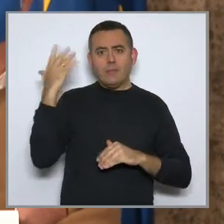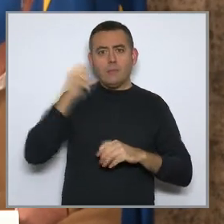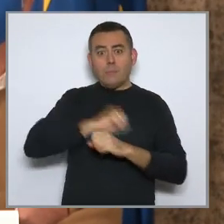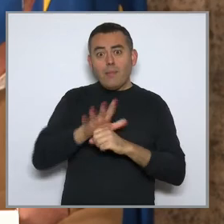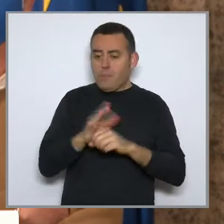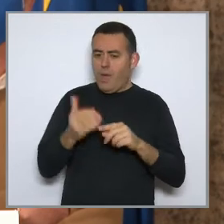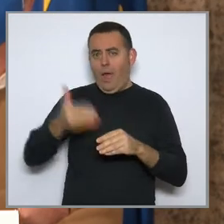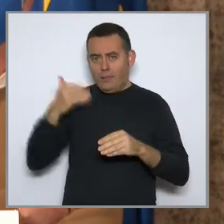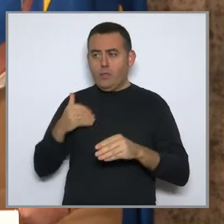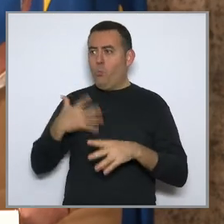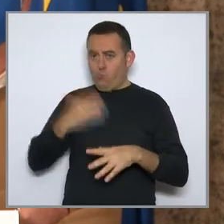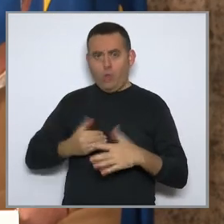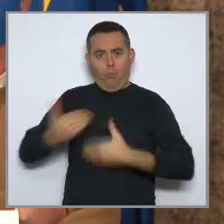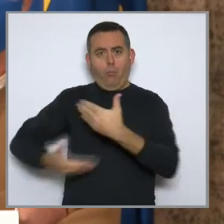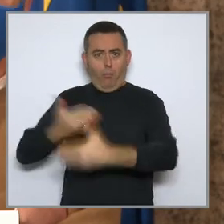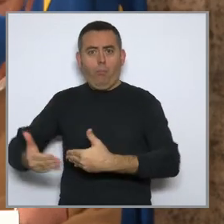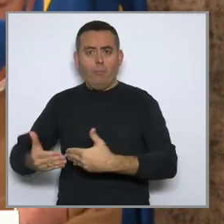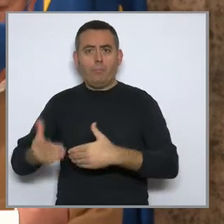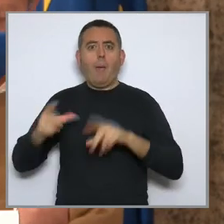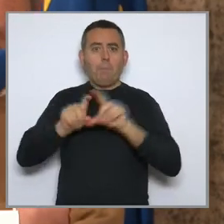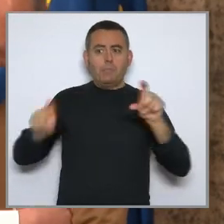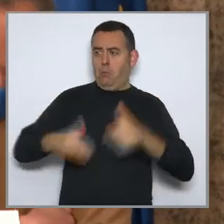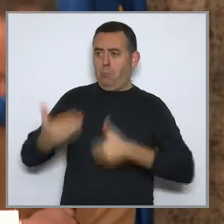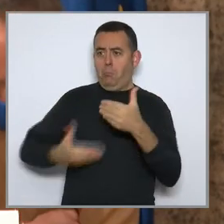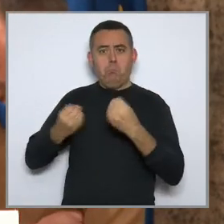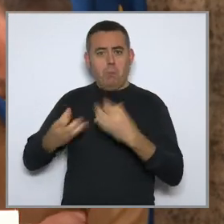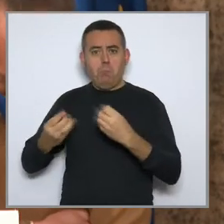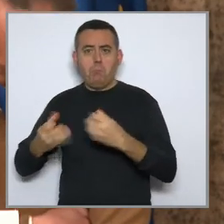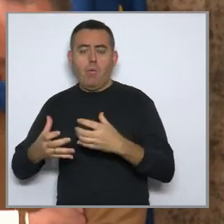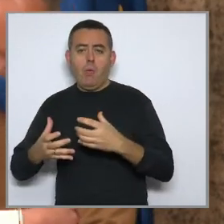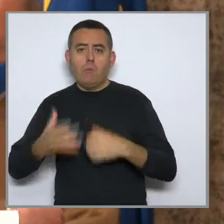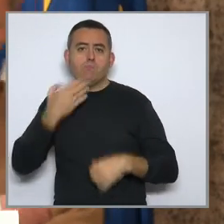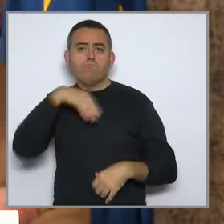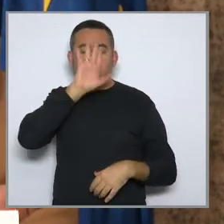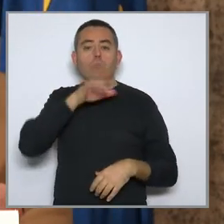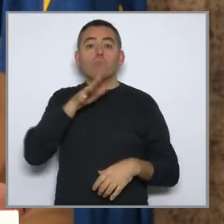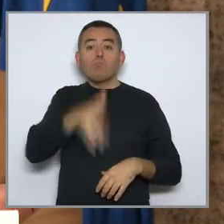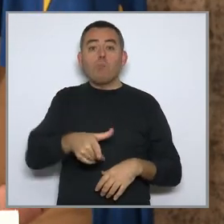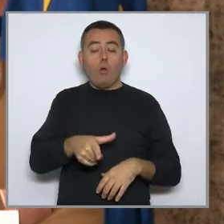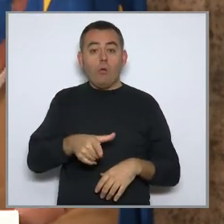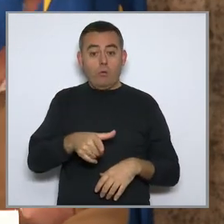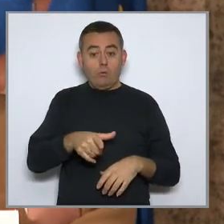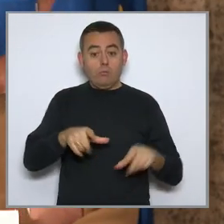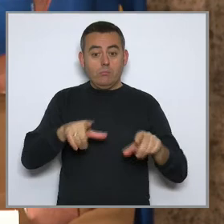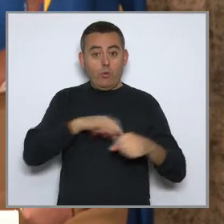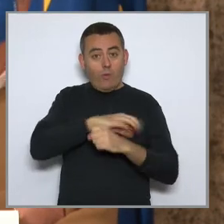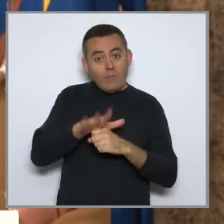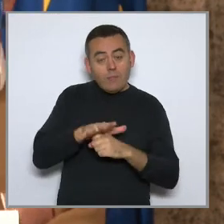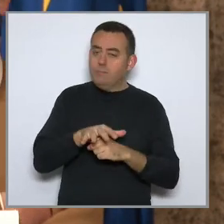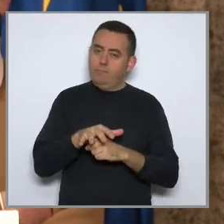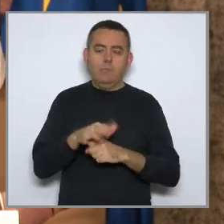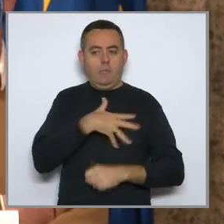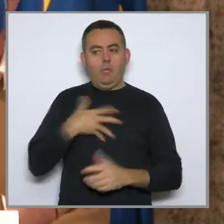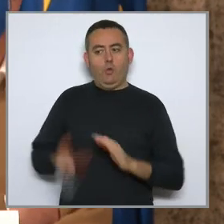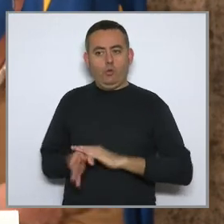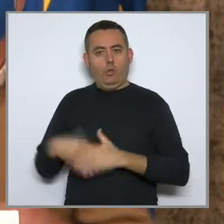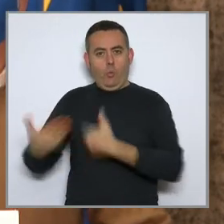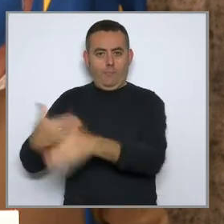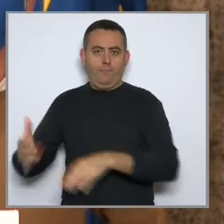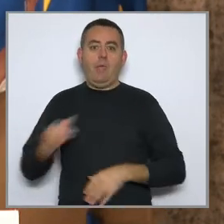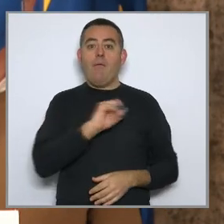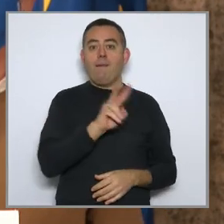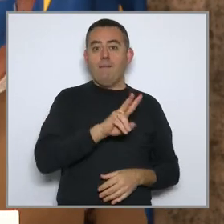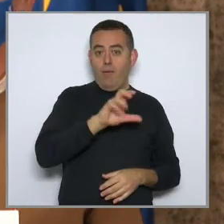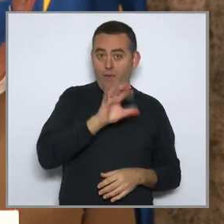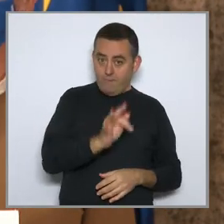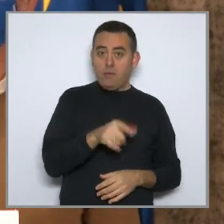ningún proyecto empresarial viable caiga por culpa de financiación, por falta de financiación. Esta línea, el IBF, también aportará 50 millones